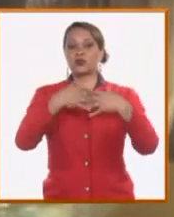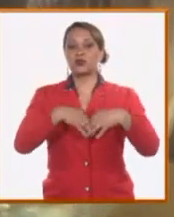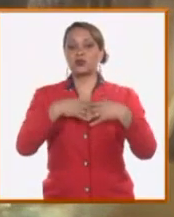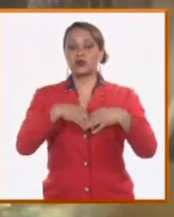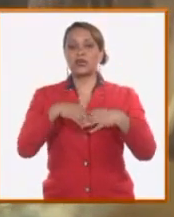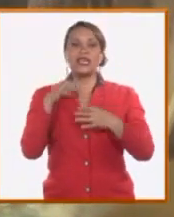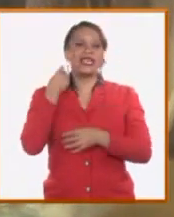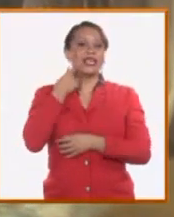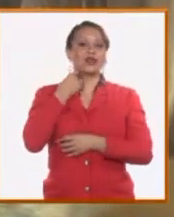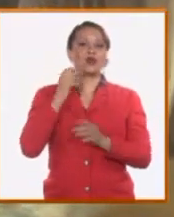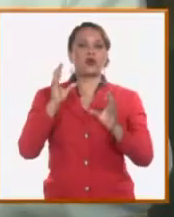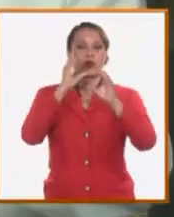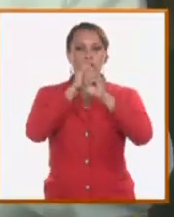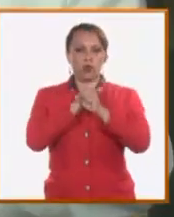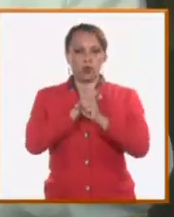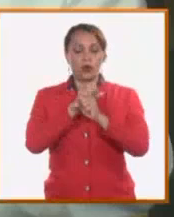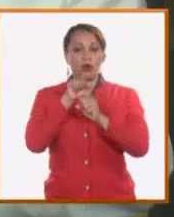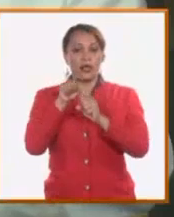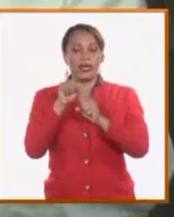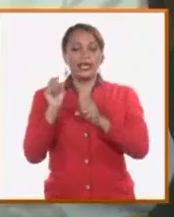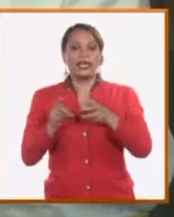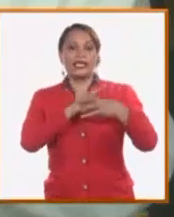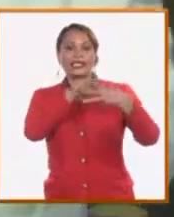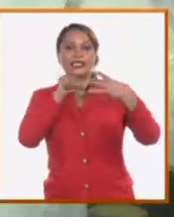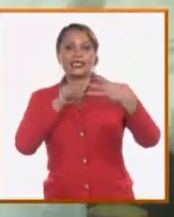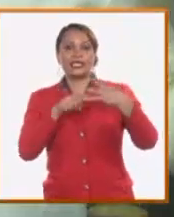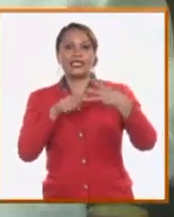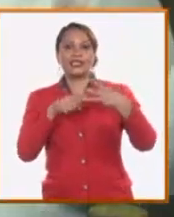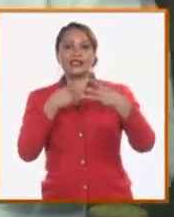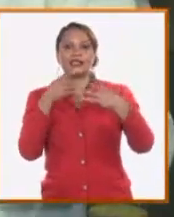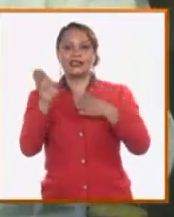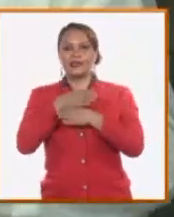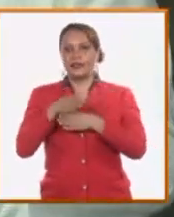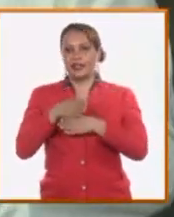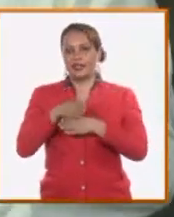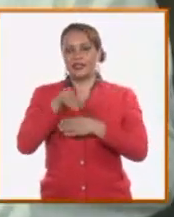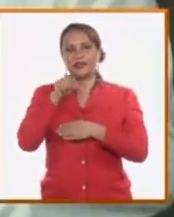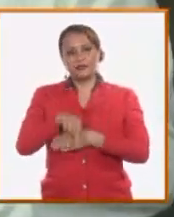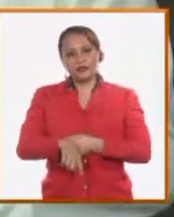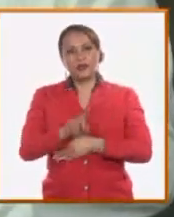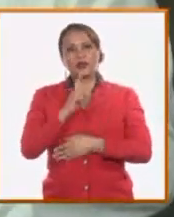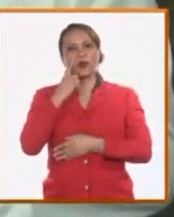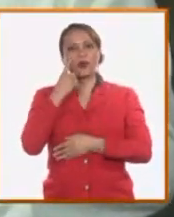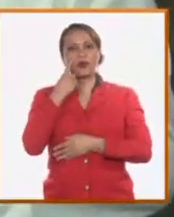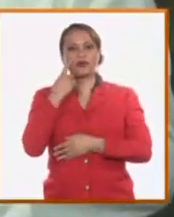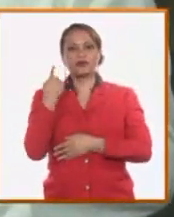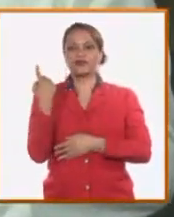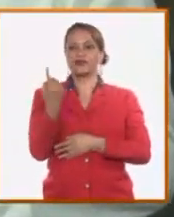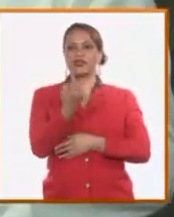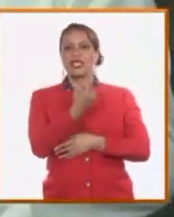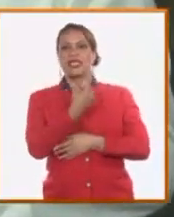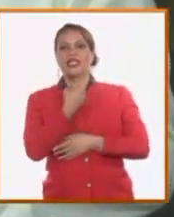oscuros y en lo principal con tres surtidos. Hoy, cuando con un simple